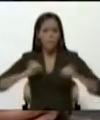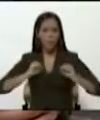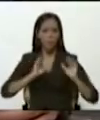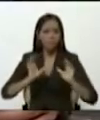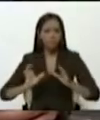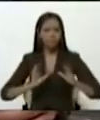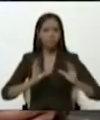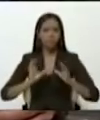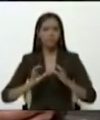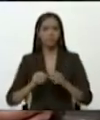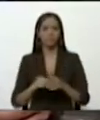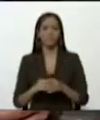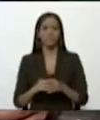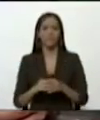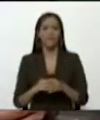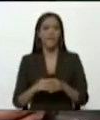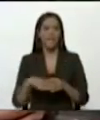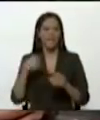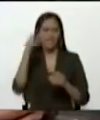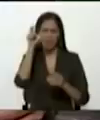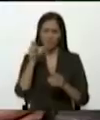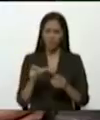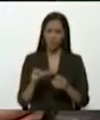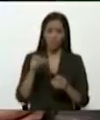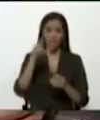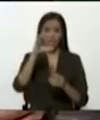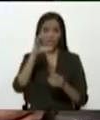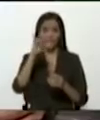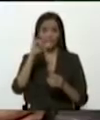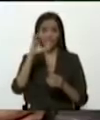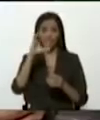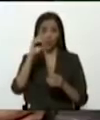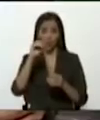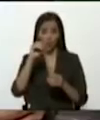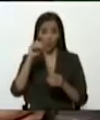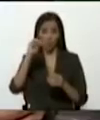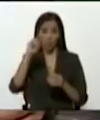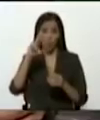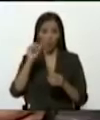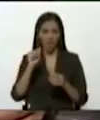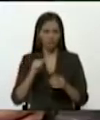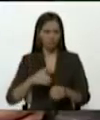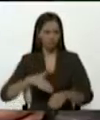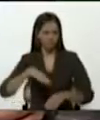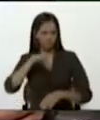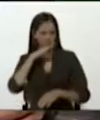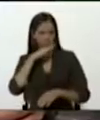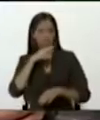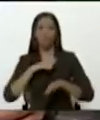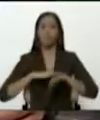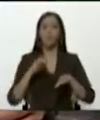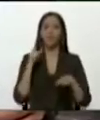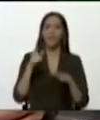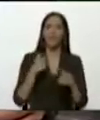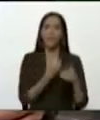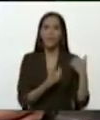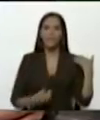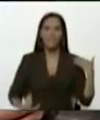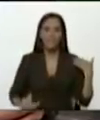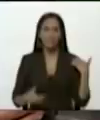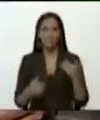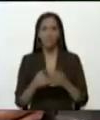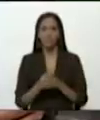Y este Cisco Mora se arrechaba siempre que Lacaba le prendió un parampampam porque él era presidente de